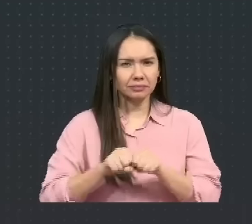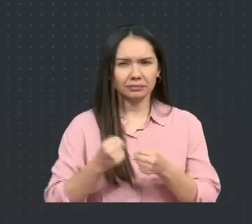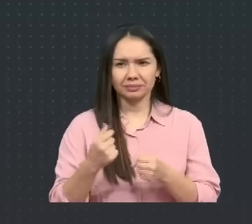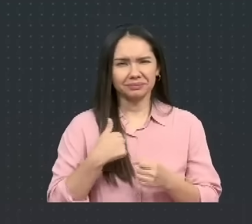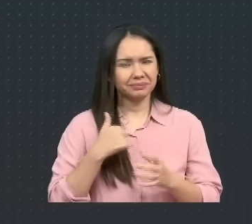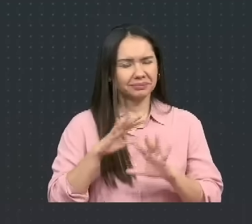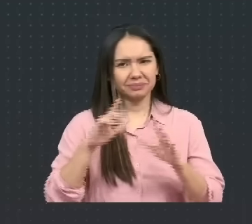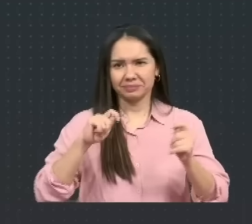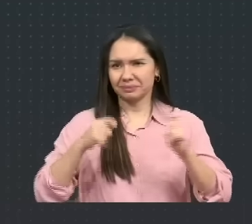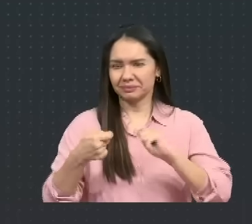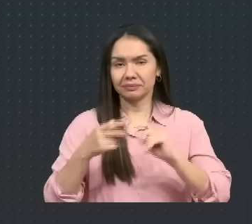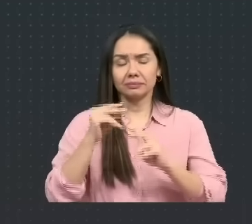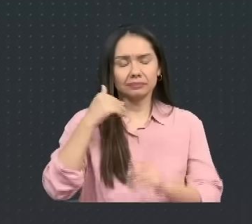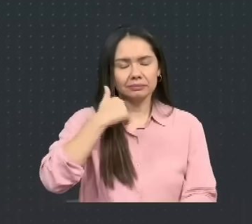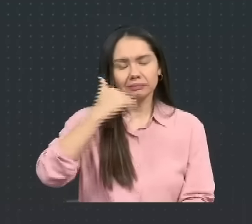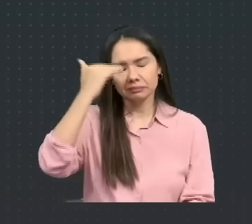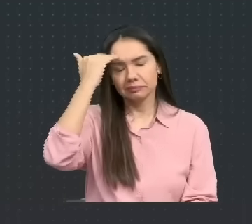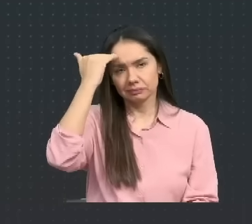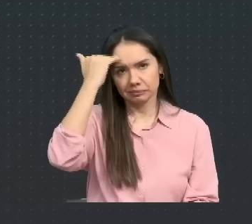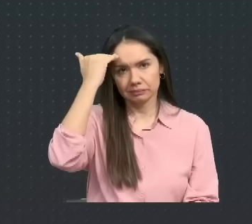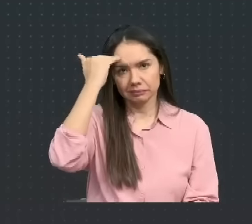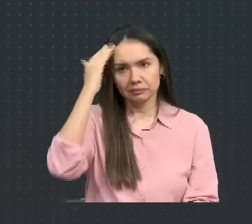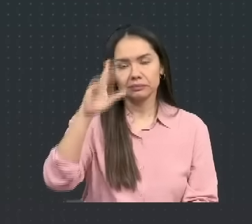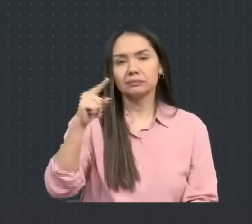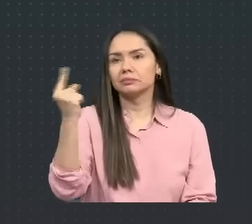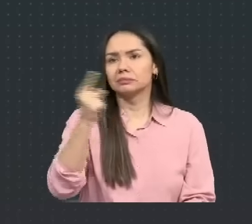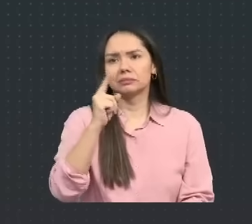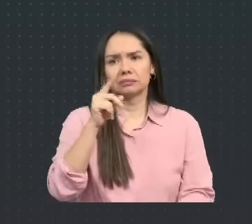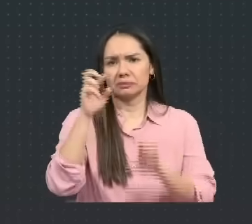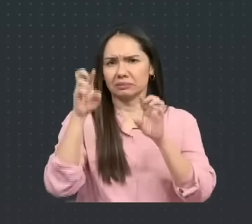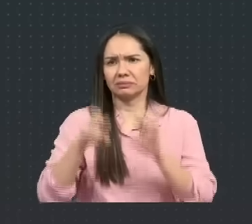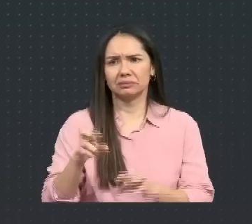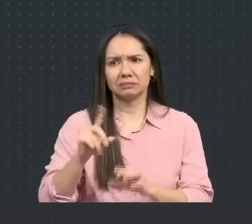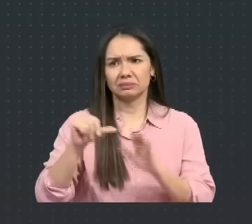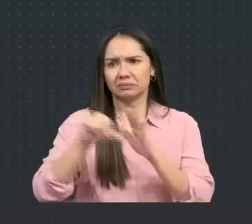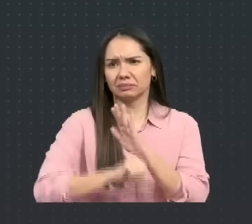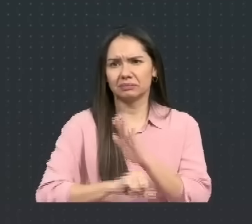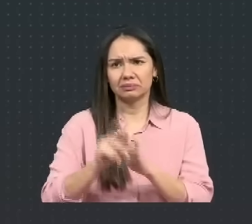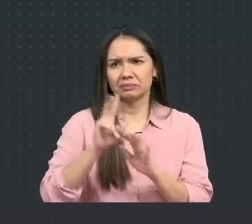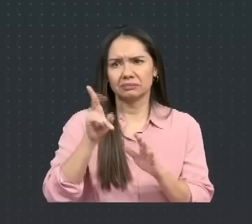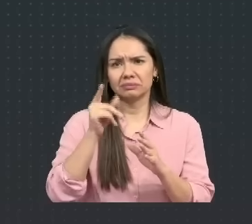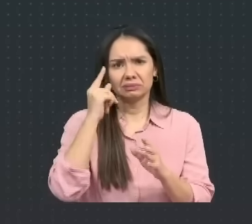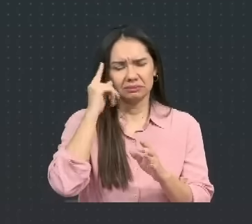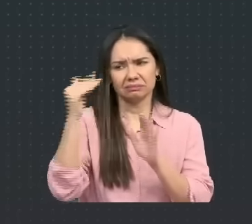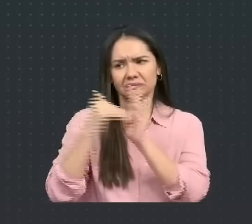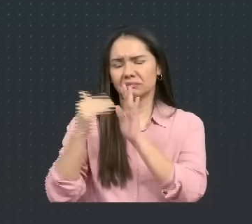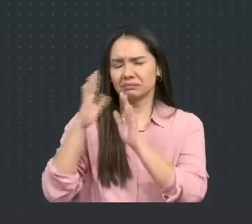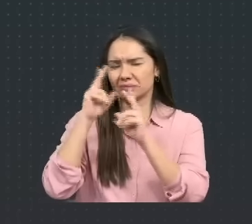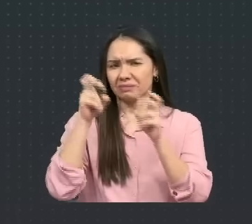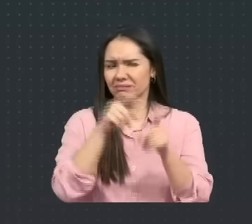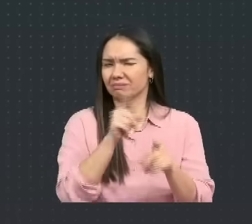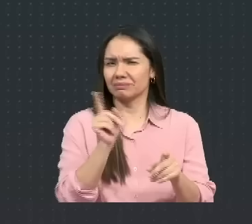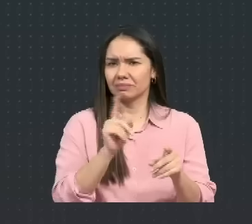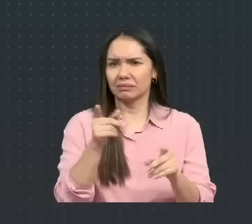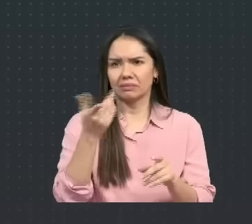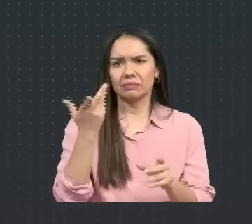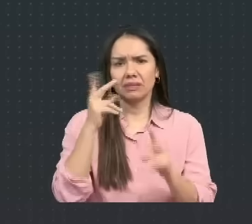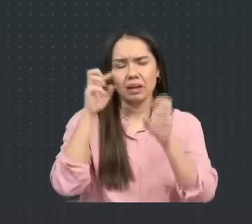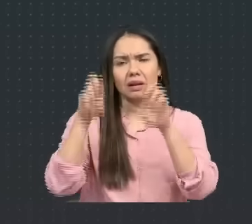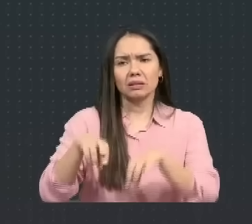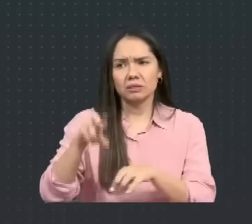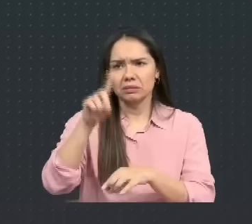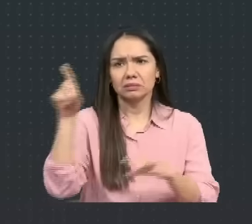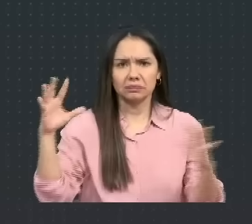ahorita. Yo sé que nadie lo merece esto, pero gracias a la gente